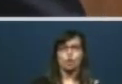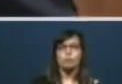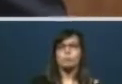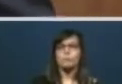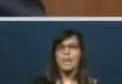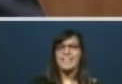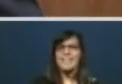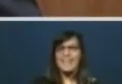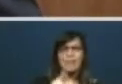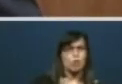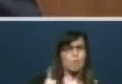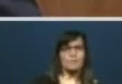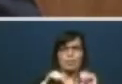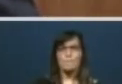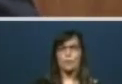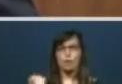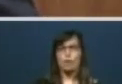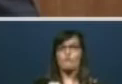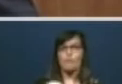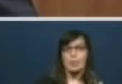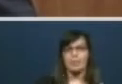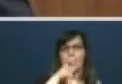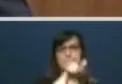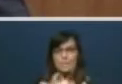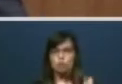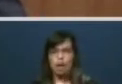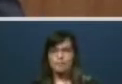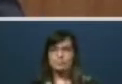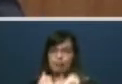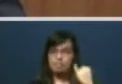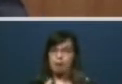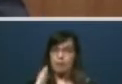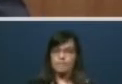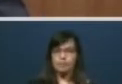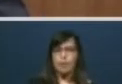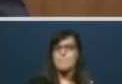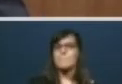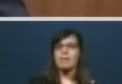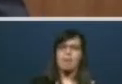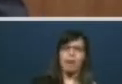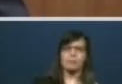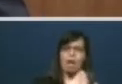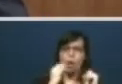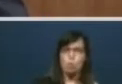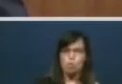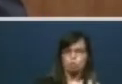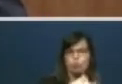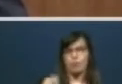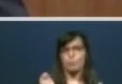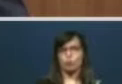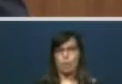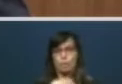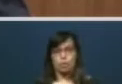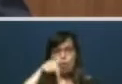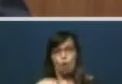protección a las familias y personas afectadas por la crisis sobre la base de los acuerdos sociales profesionales y políticos que hoy